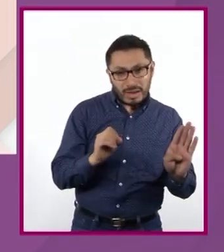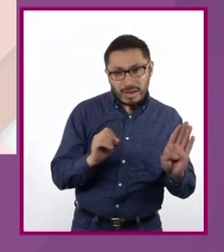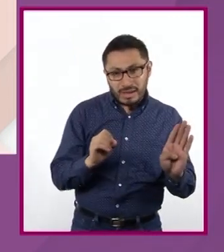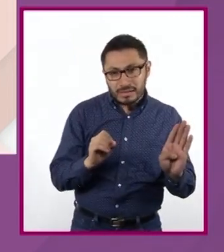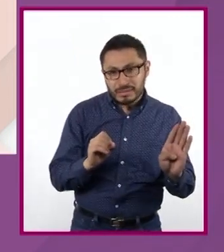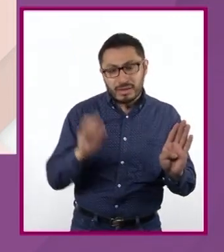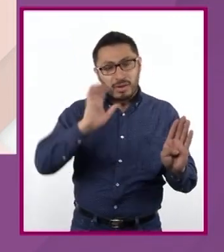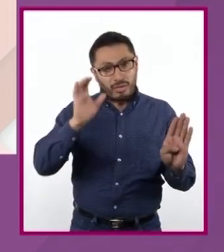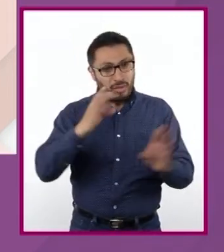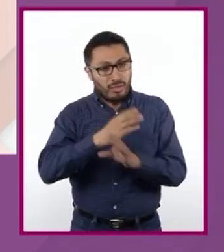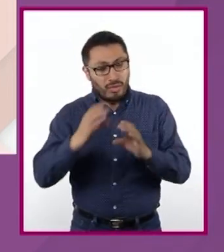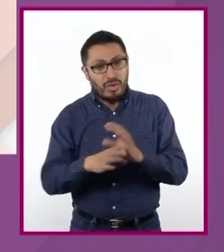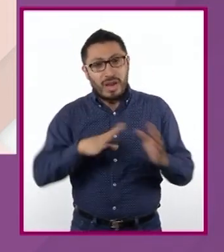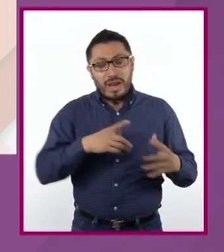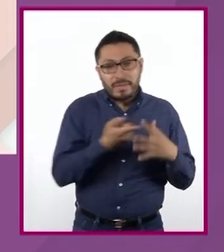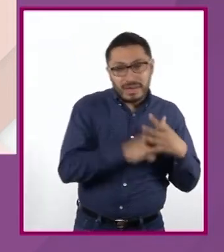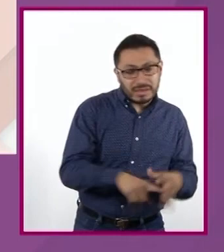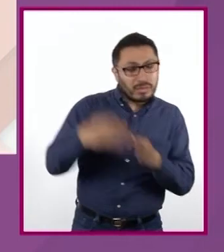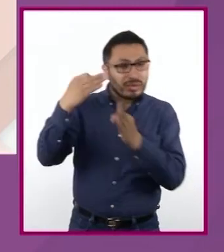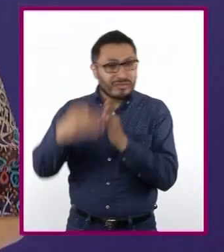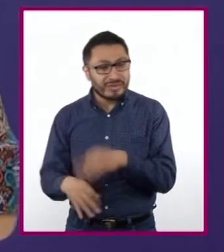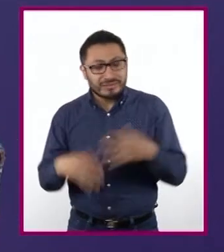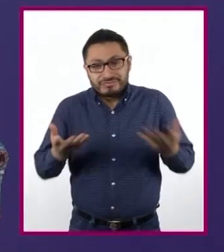Cuando la acción tiene principio y fin.